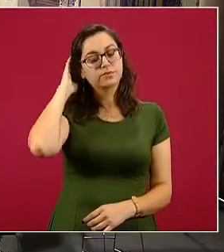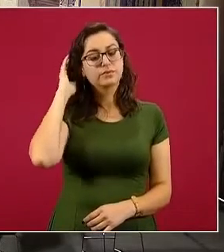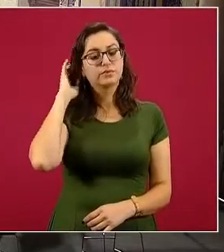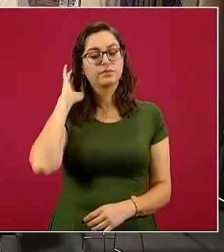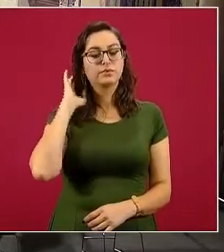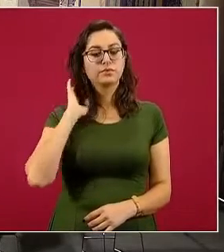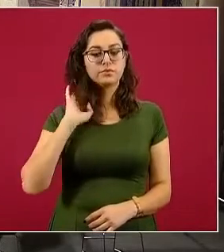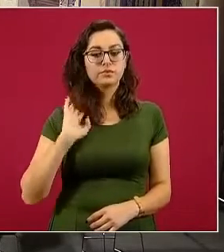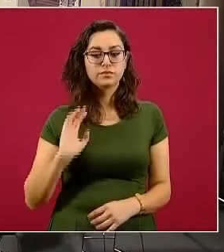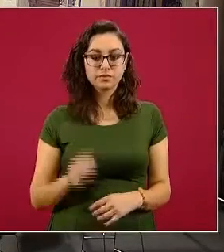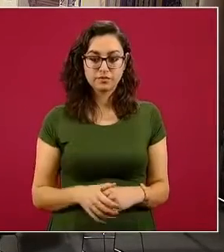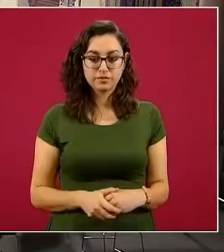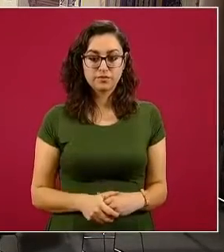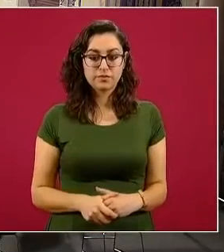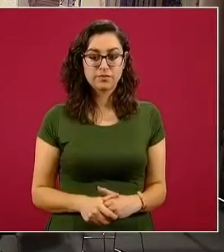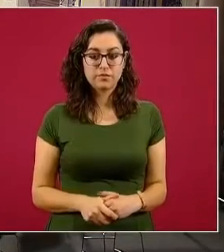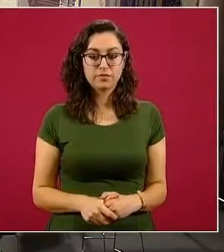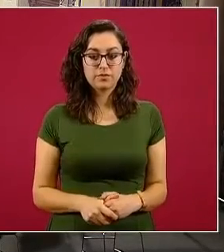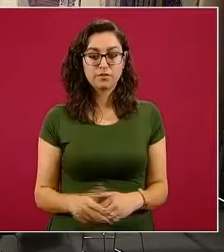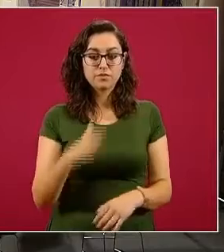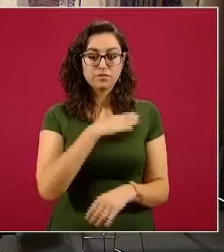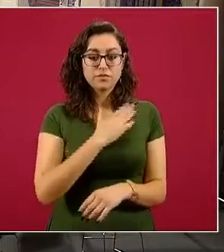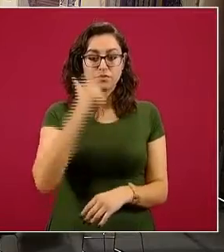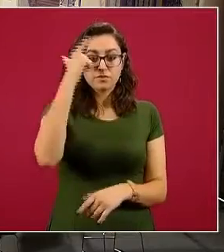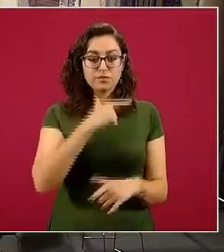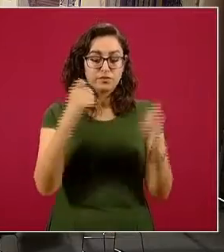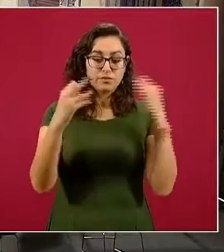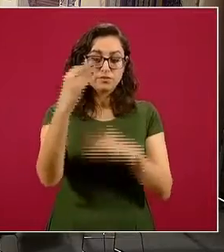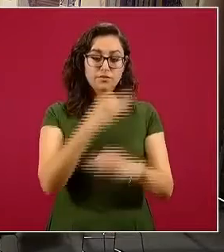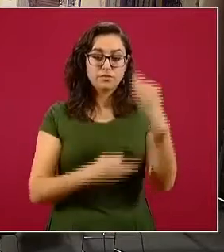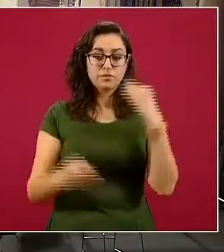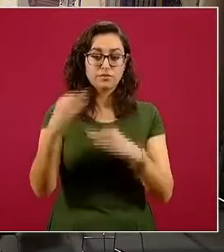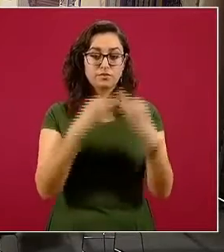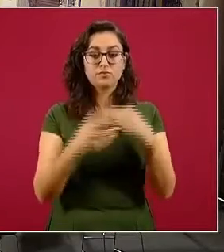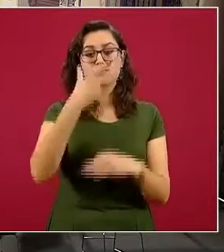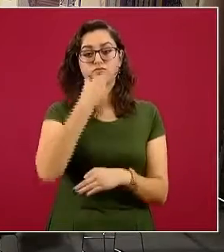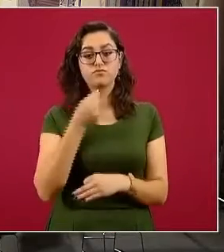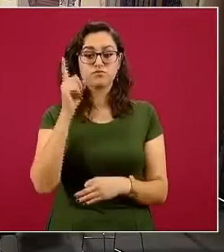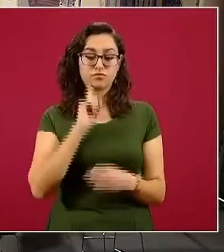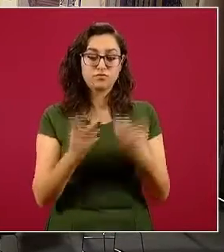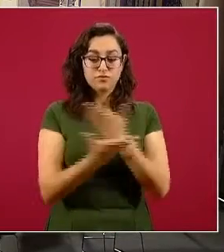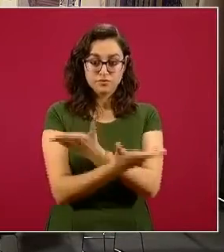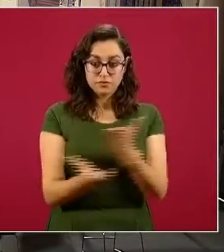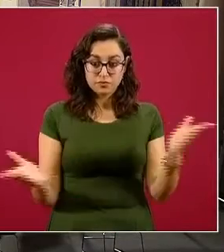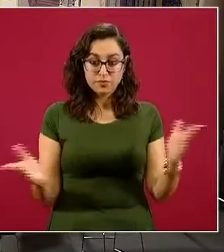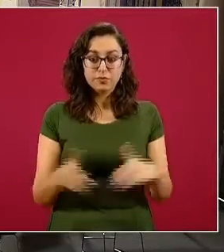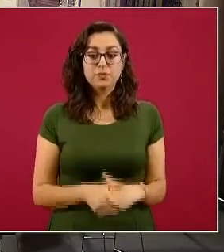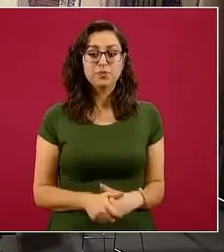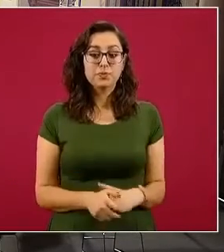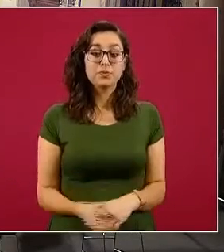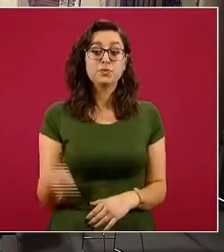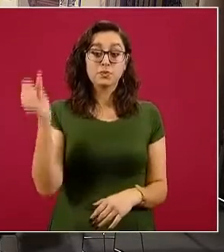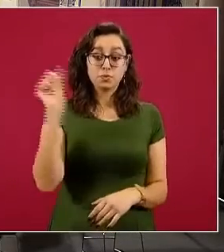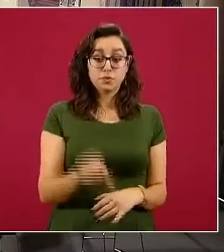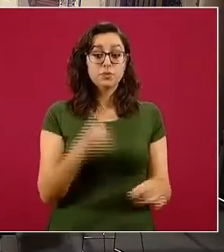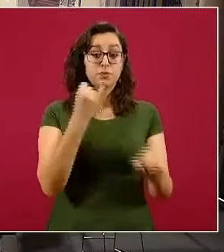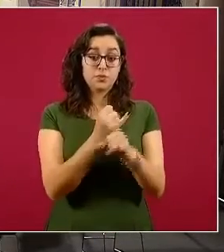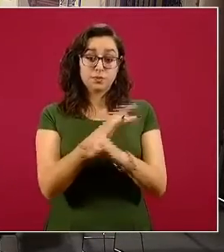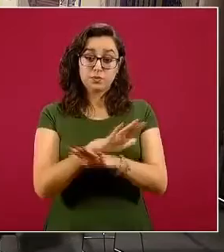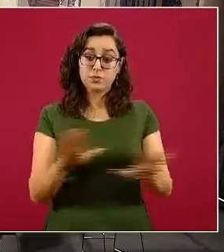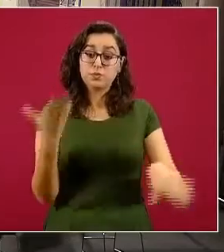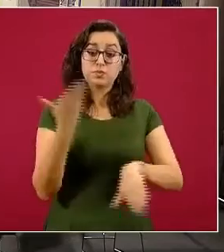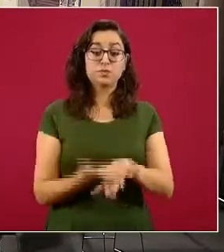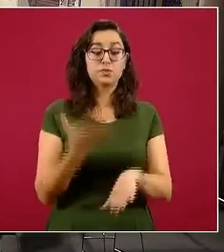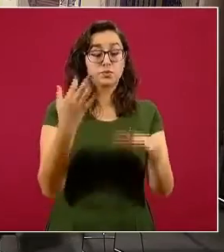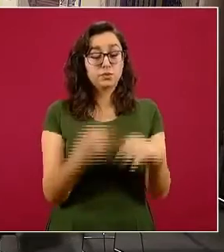Muy buenas noches a todas y a todos. Hoy traemos un mensaje muy importante que quisiéramos pedir a